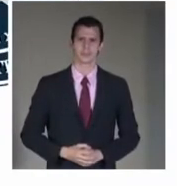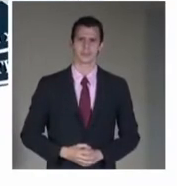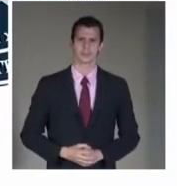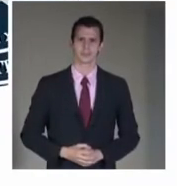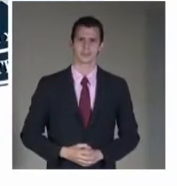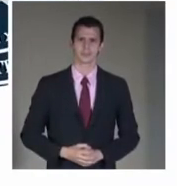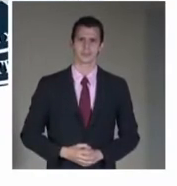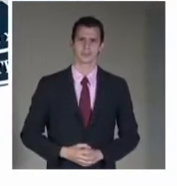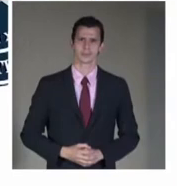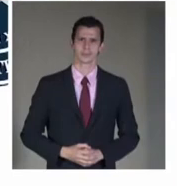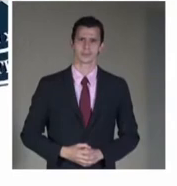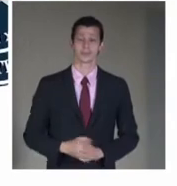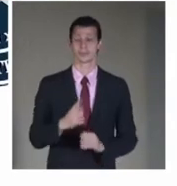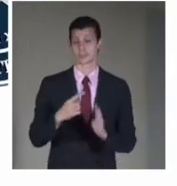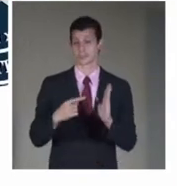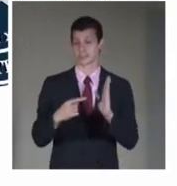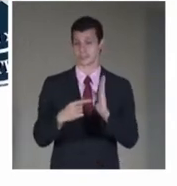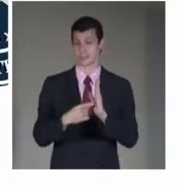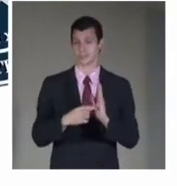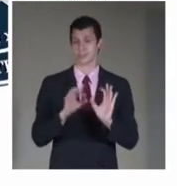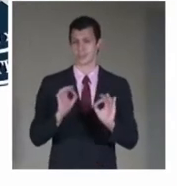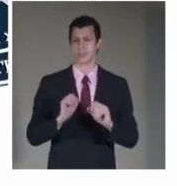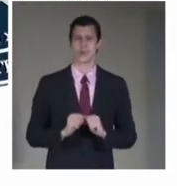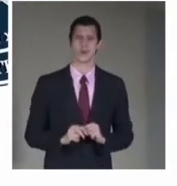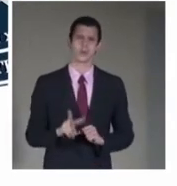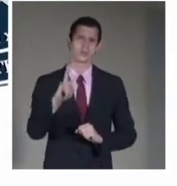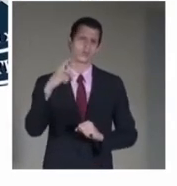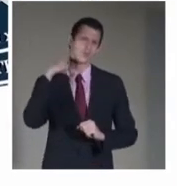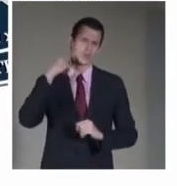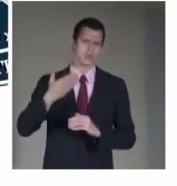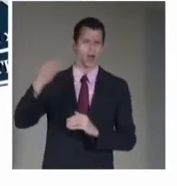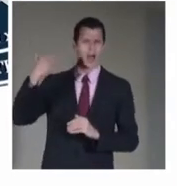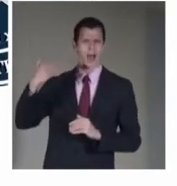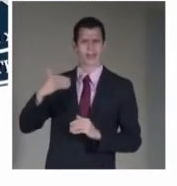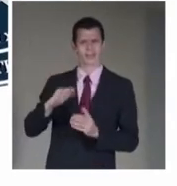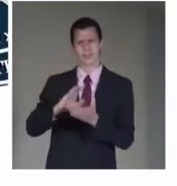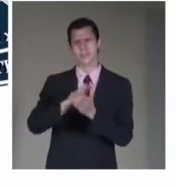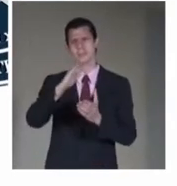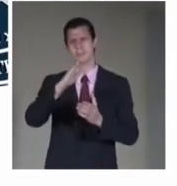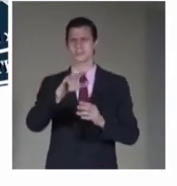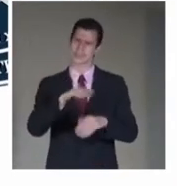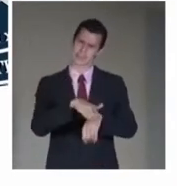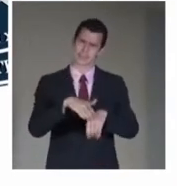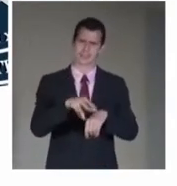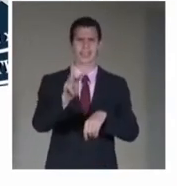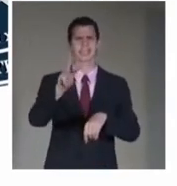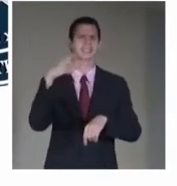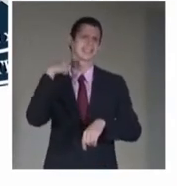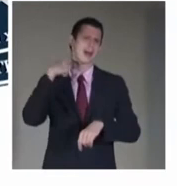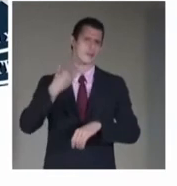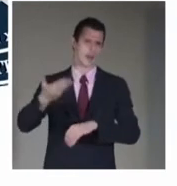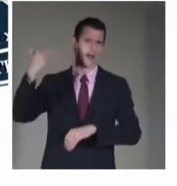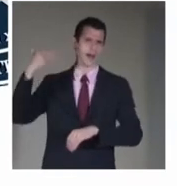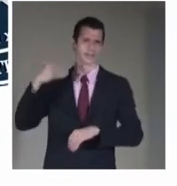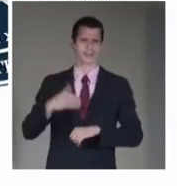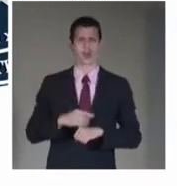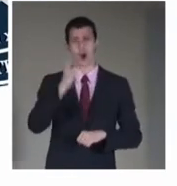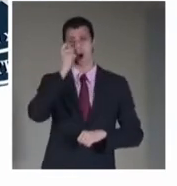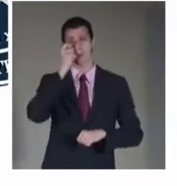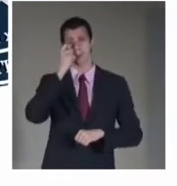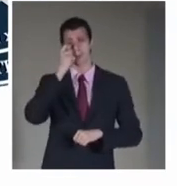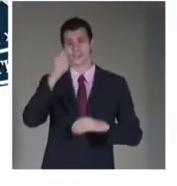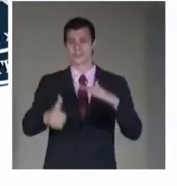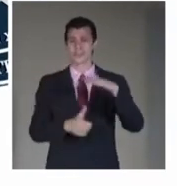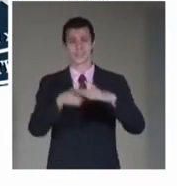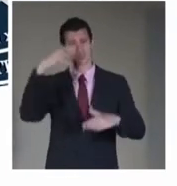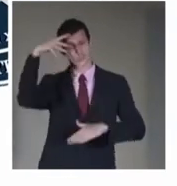embargo vean esto apenas dos años antes marzo el 18 perdón tres años antes el presidente de donald trump